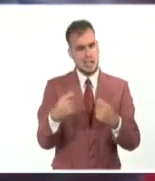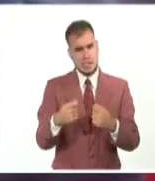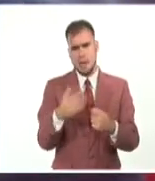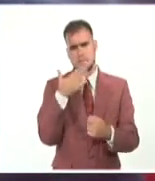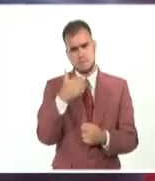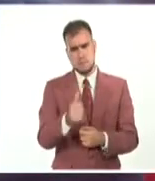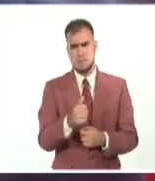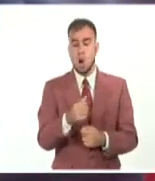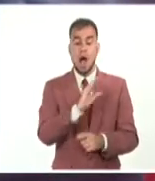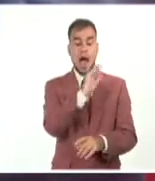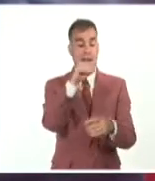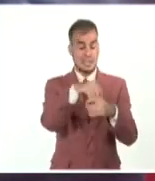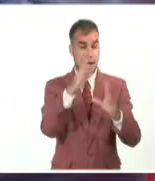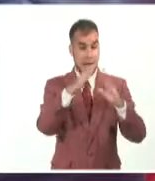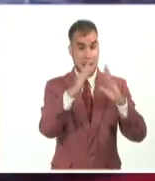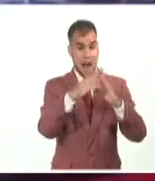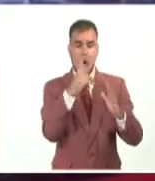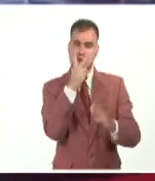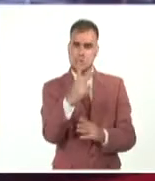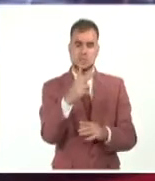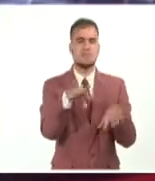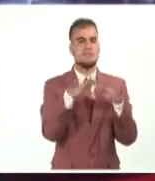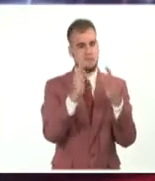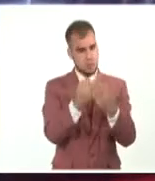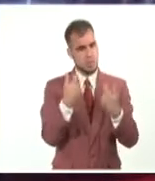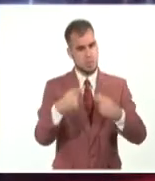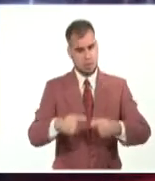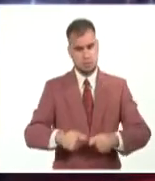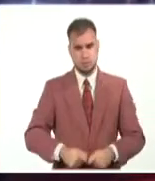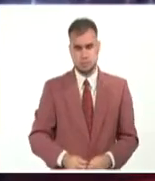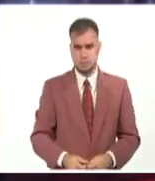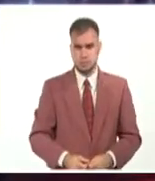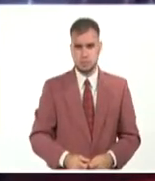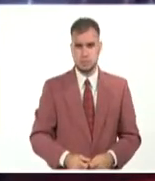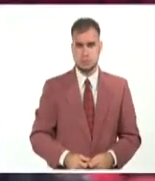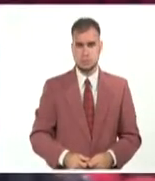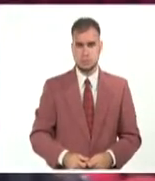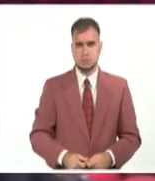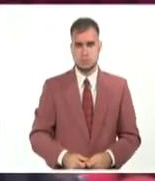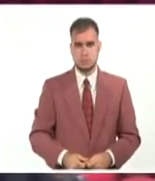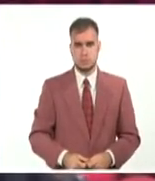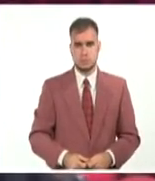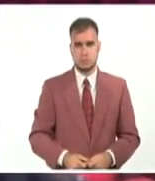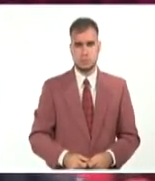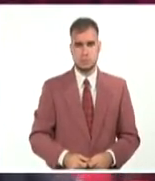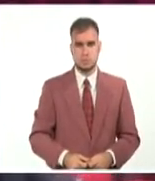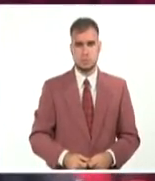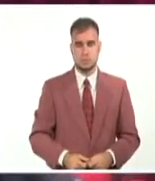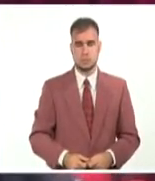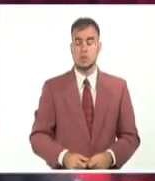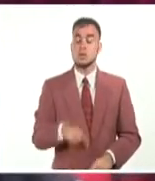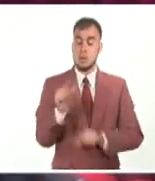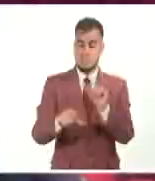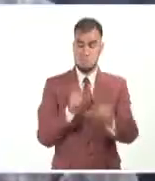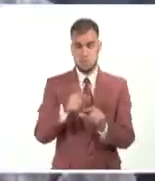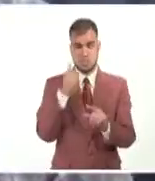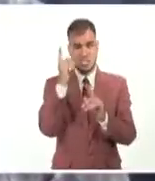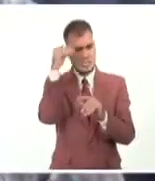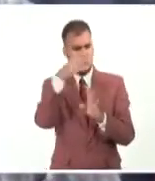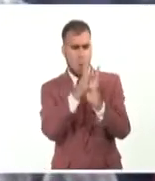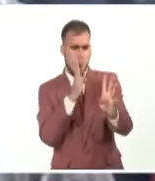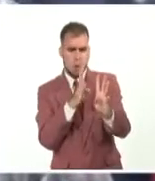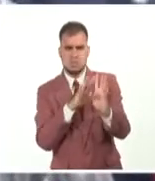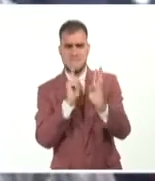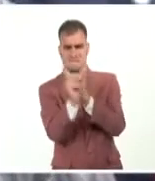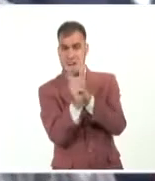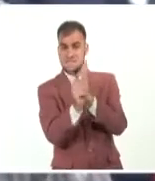domicilio en el sistema de atención a la familia. Tema aparte fue el llamado a fortalecer la lucha contra los culeros y organizar las ventas